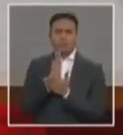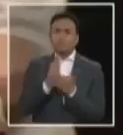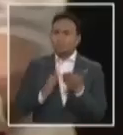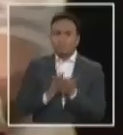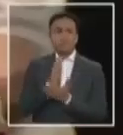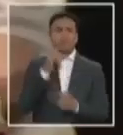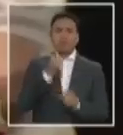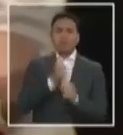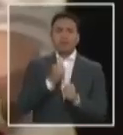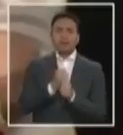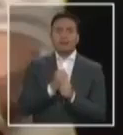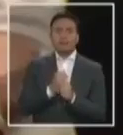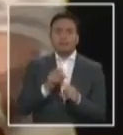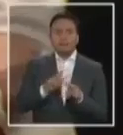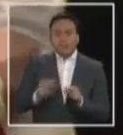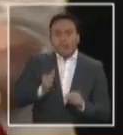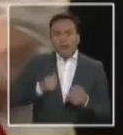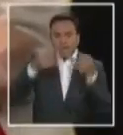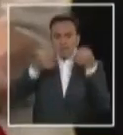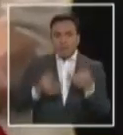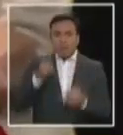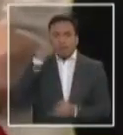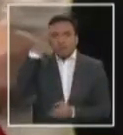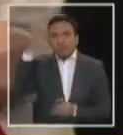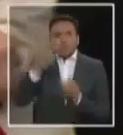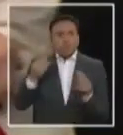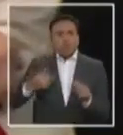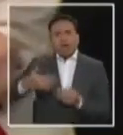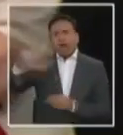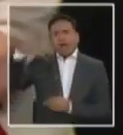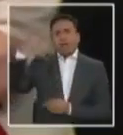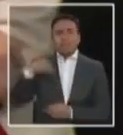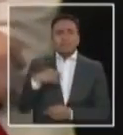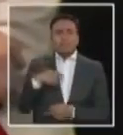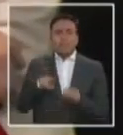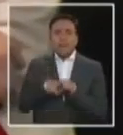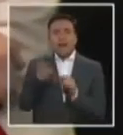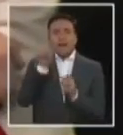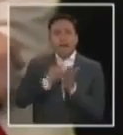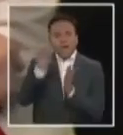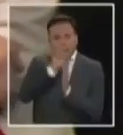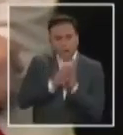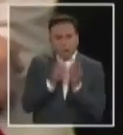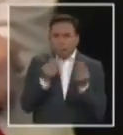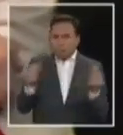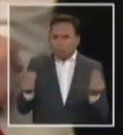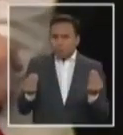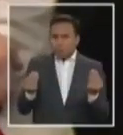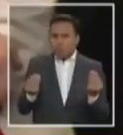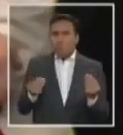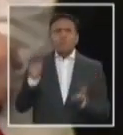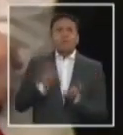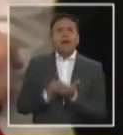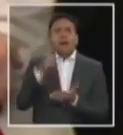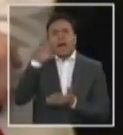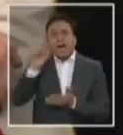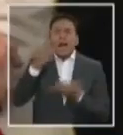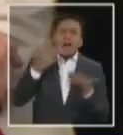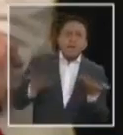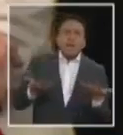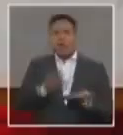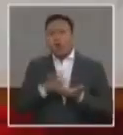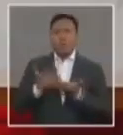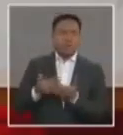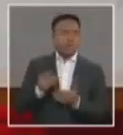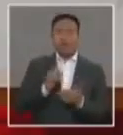clúster de eh empresas a nivel nacional un encadenamiento de la producción y que además implique intervención del estado en